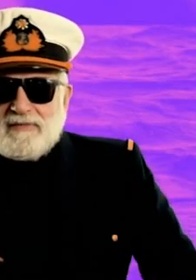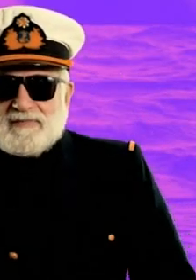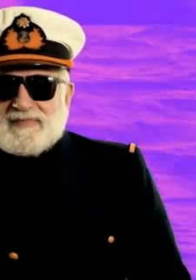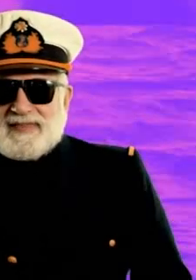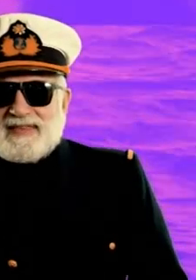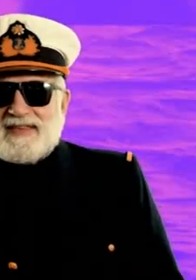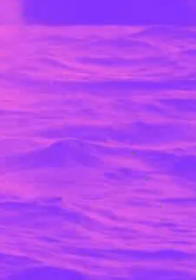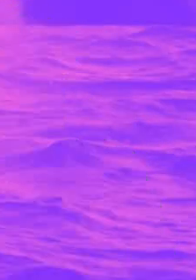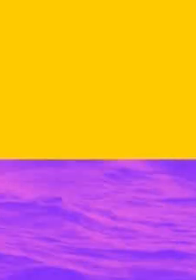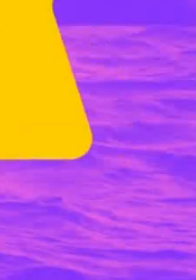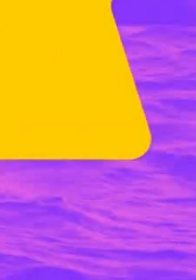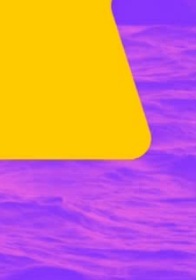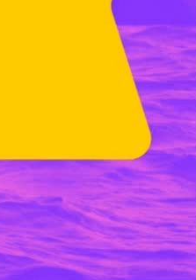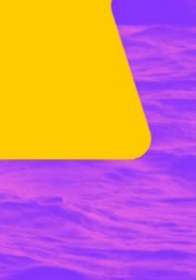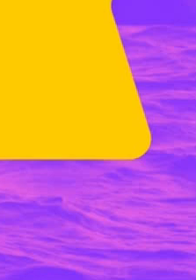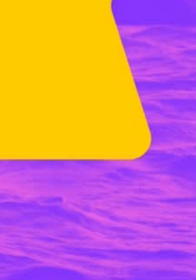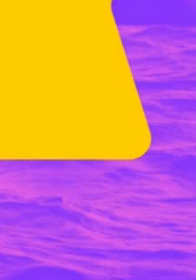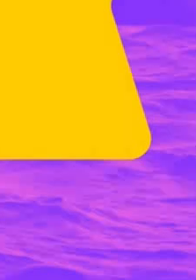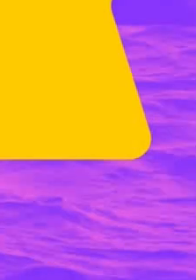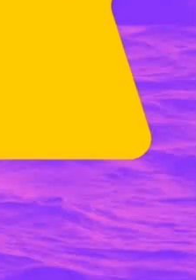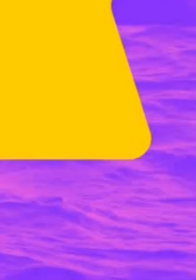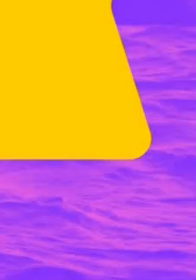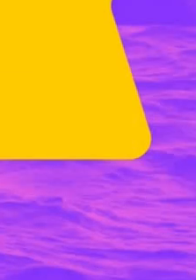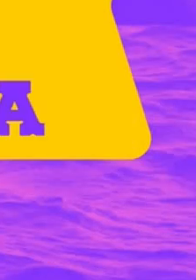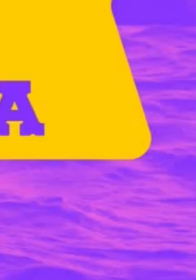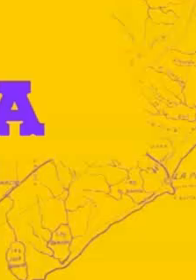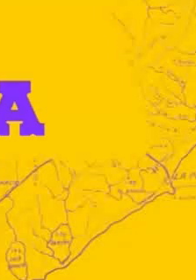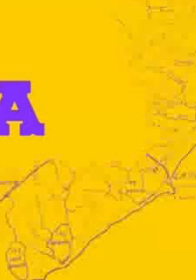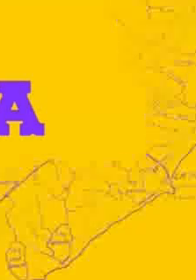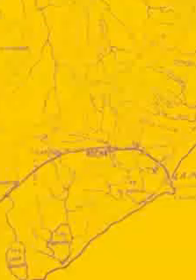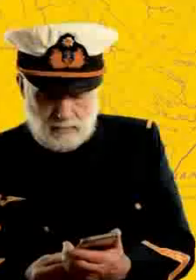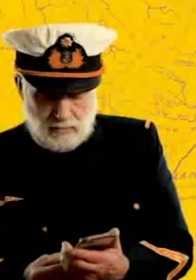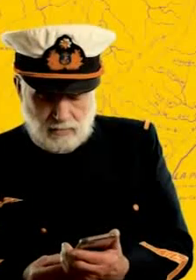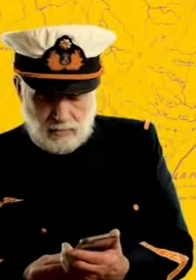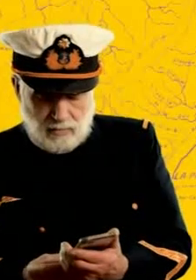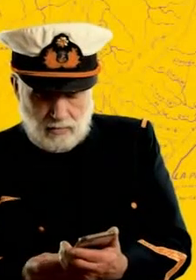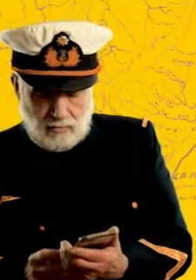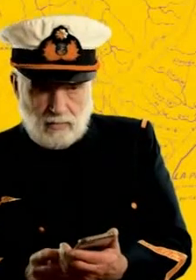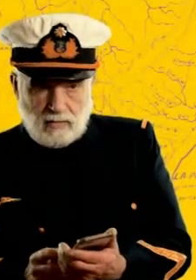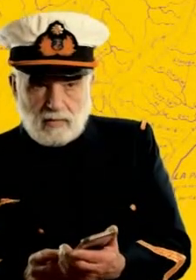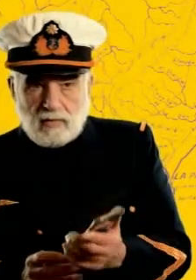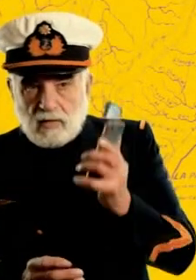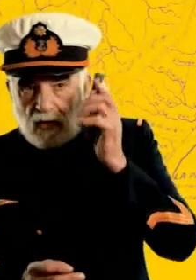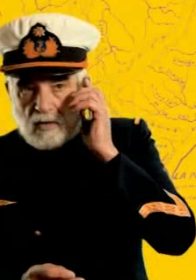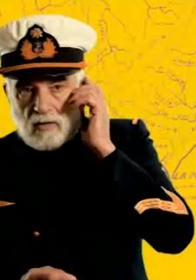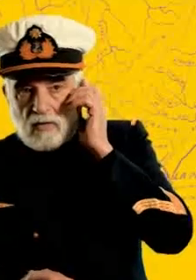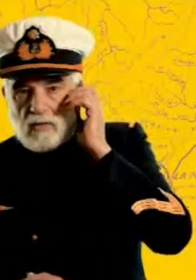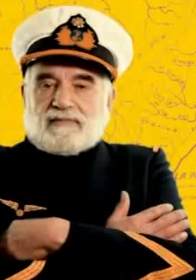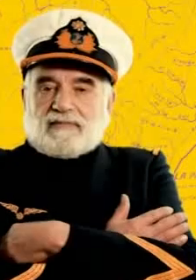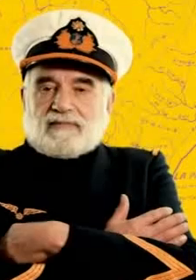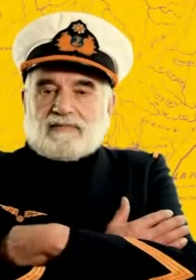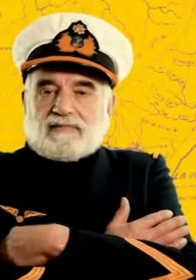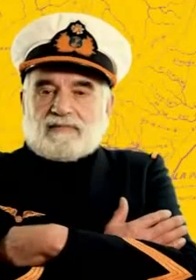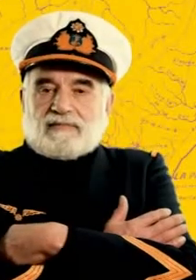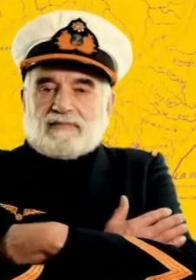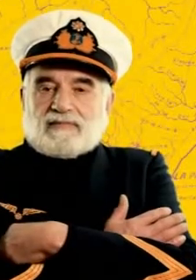don Greg. Este fue nuestro momento marineros amotinados de la semana. Nuevos imputados por la Operación Océano.